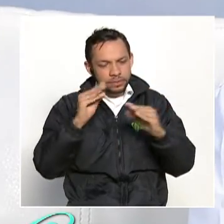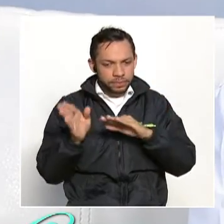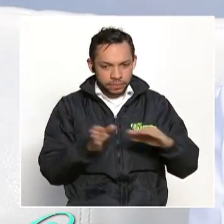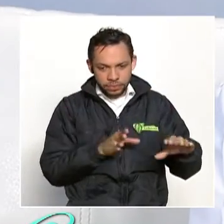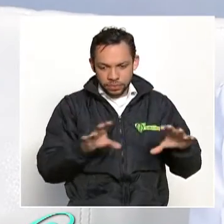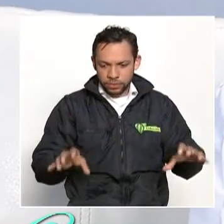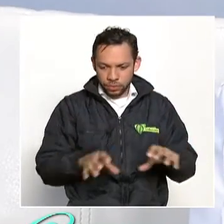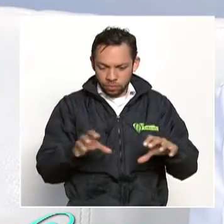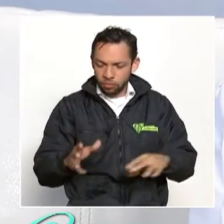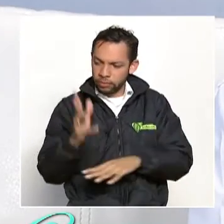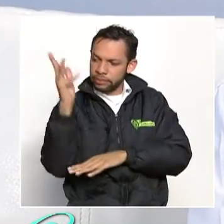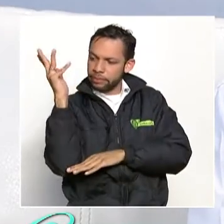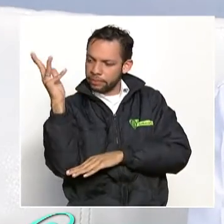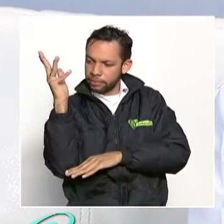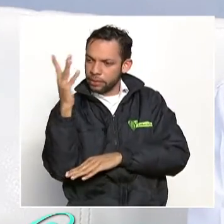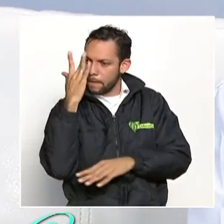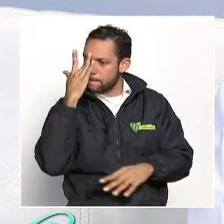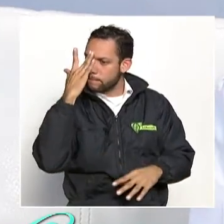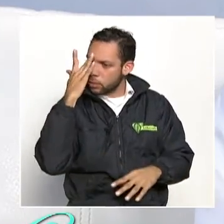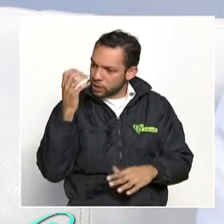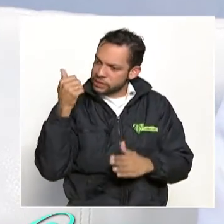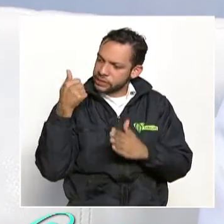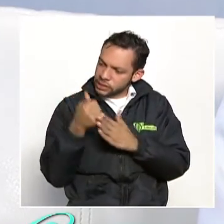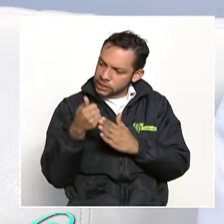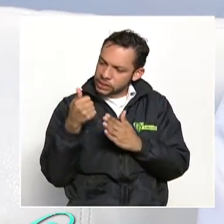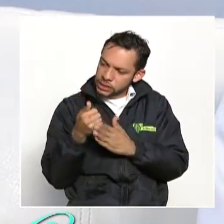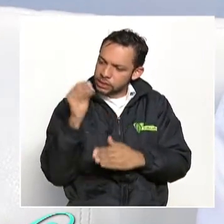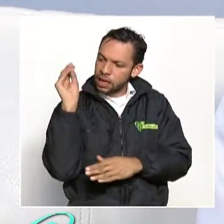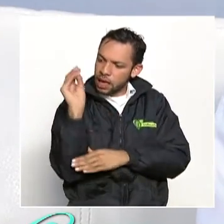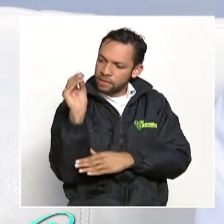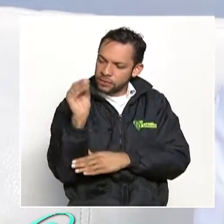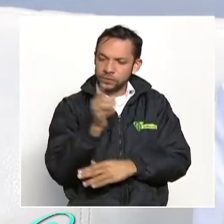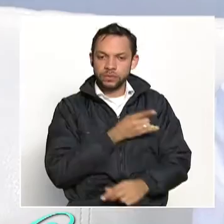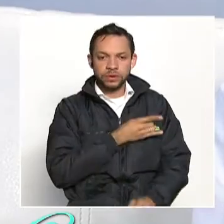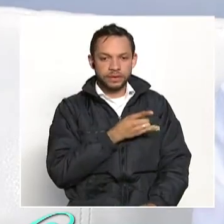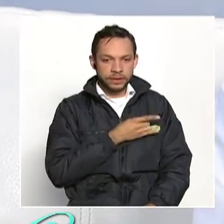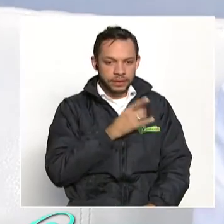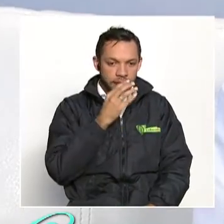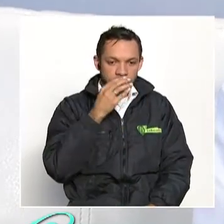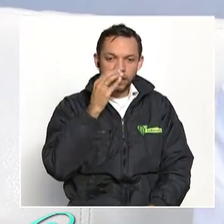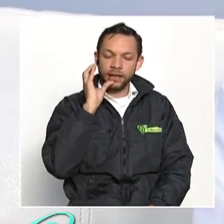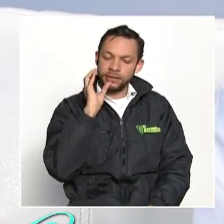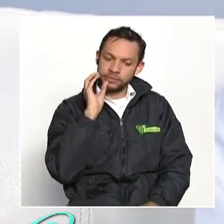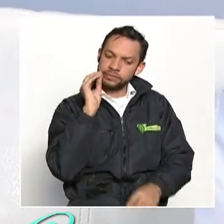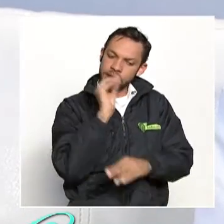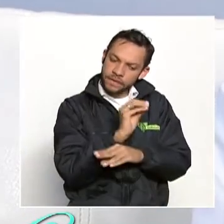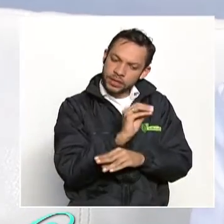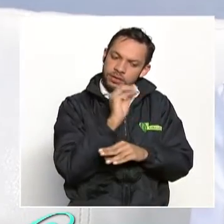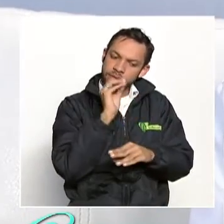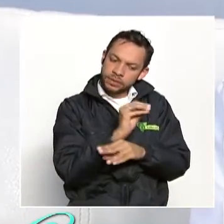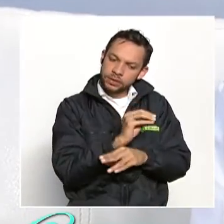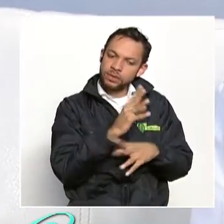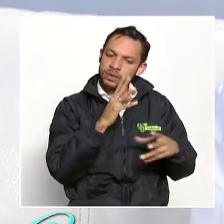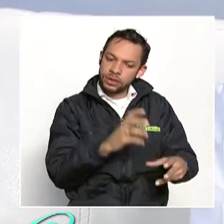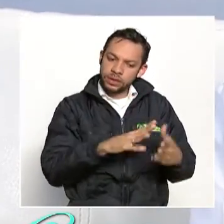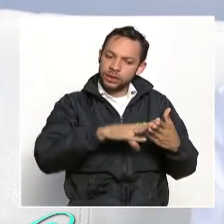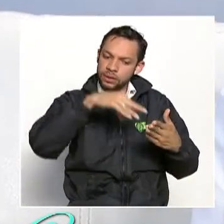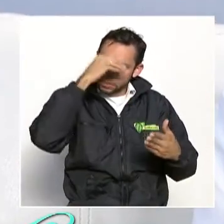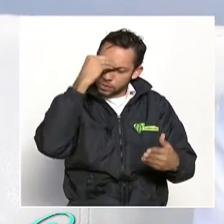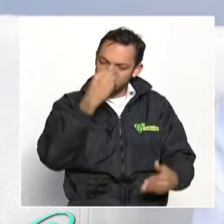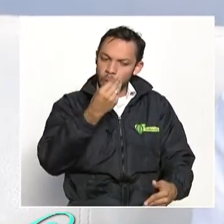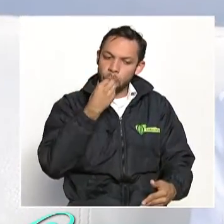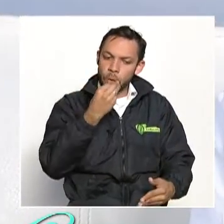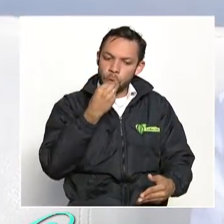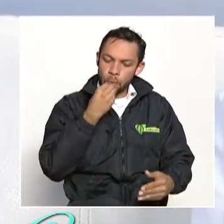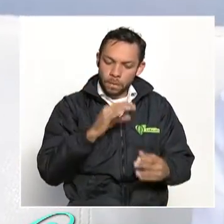actividad académica y por qué ustedes insisten, como muy pocas universidades, de insistir en la alimentación, de insistir